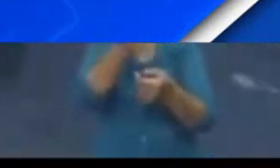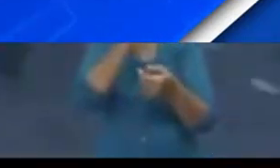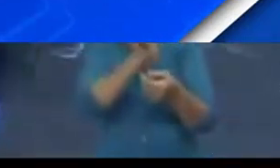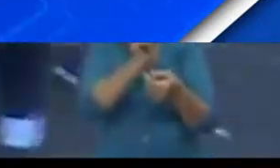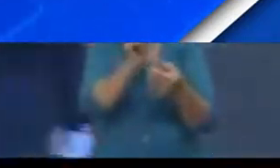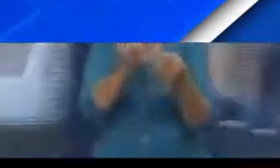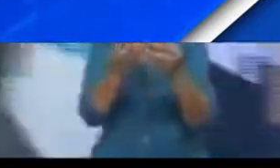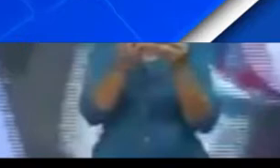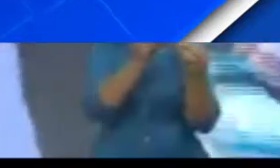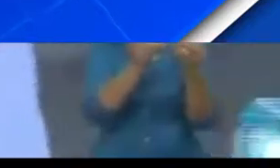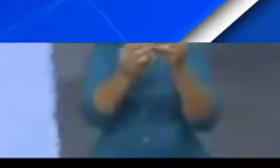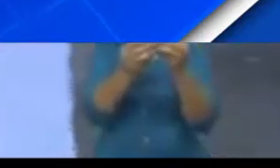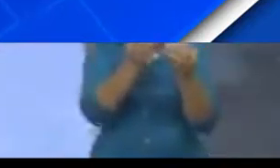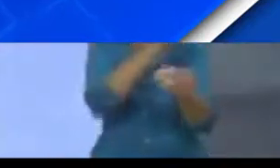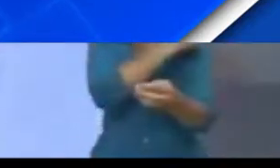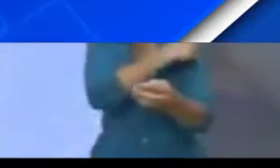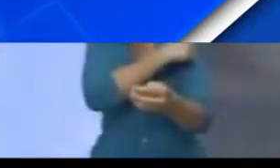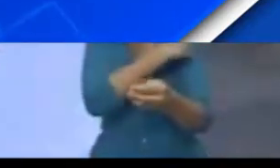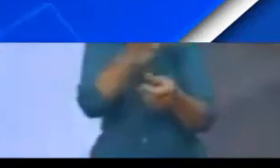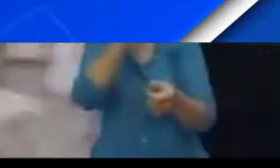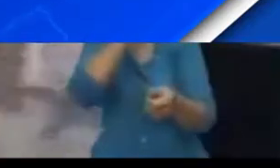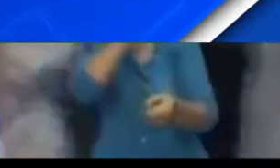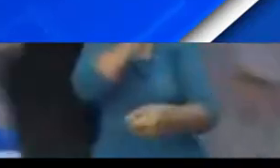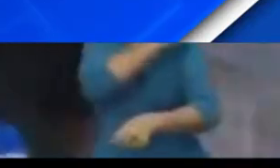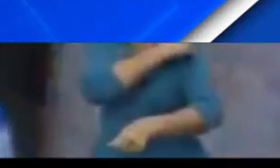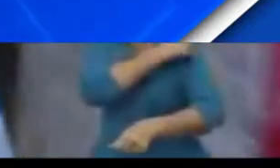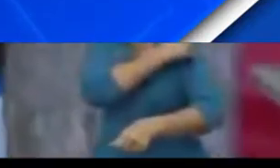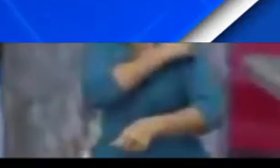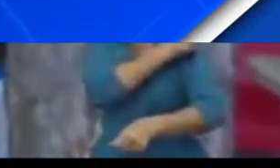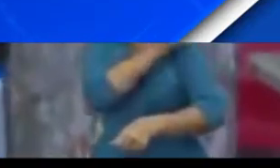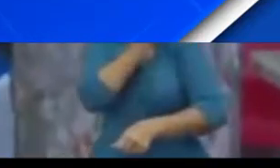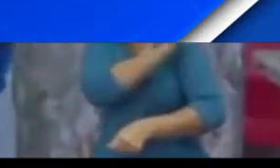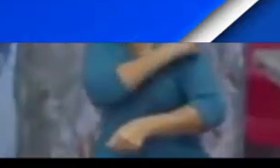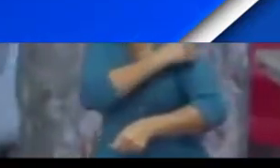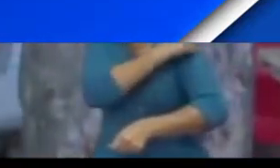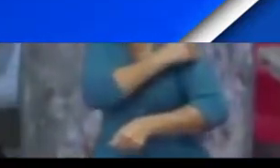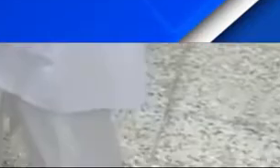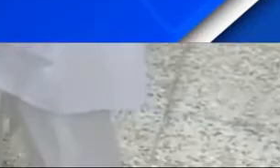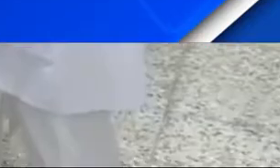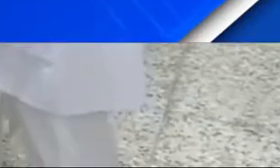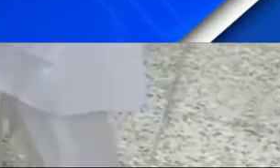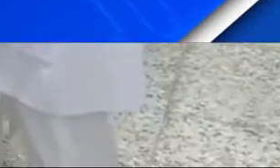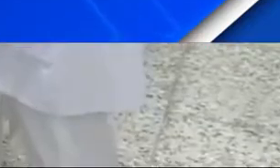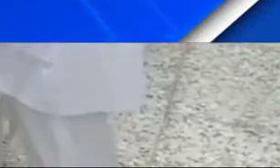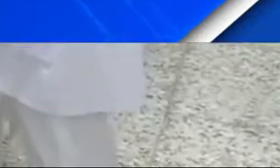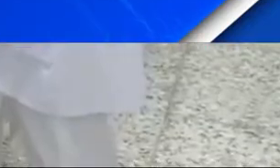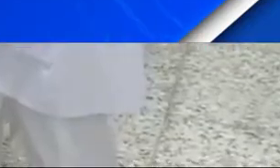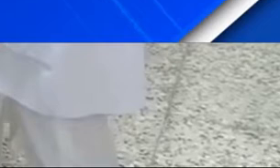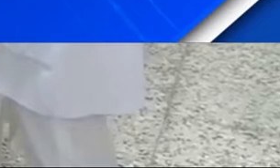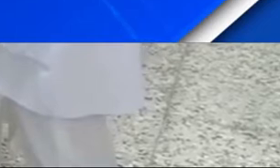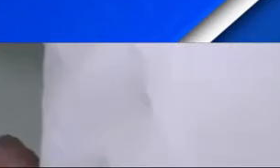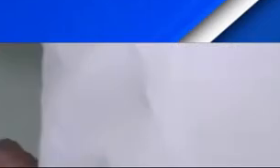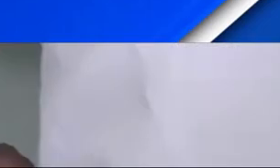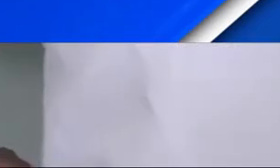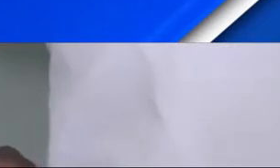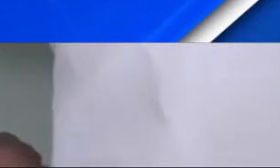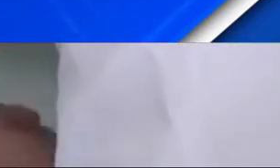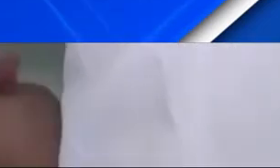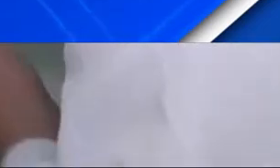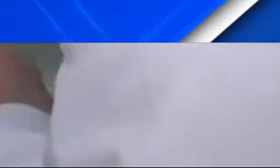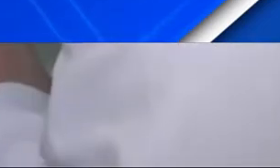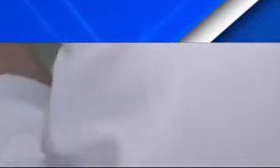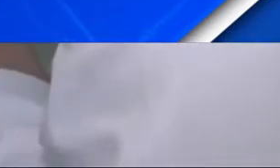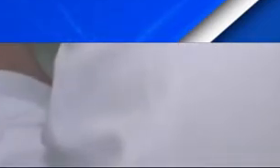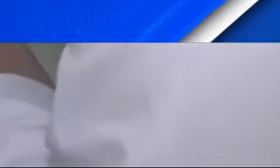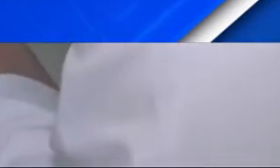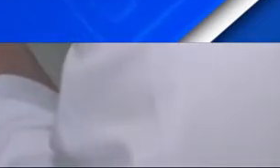agua hervida o agua destilada para limpiar el área donde la persona aplica la vacuna gracias a esta estrategia el Ministerio